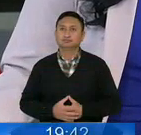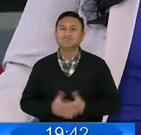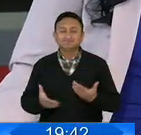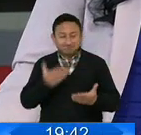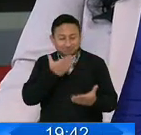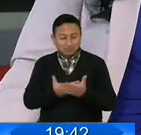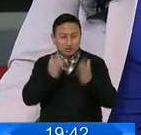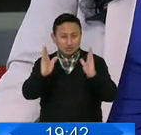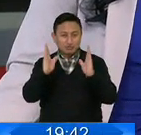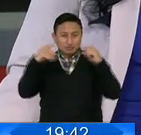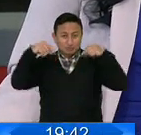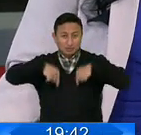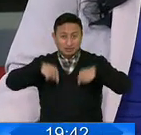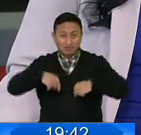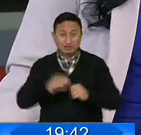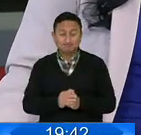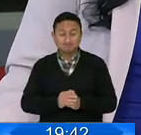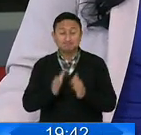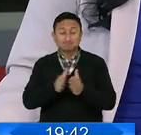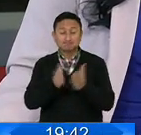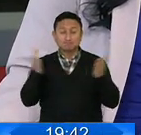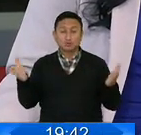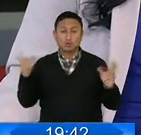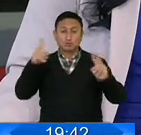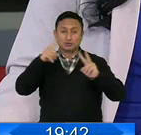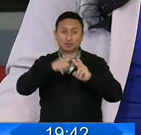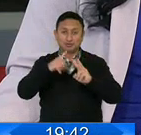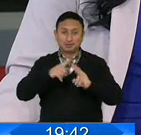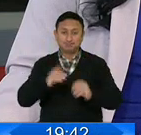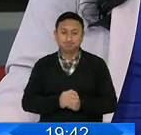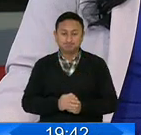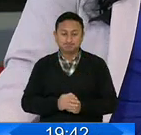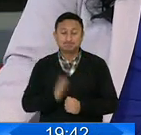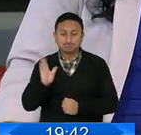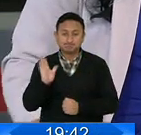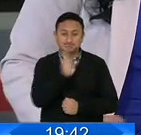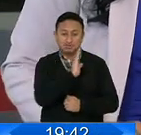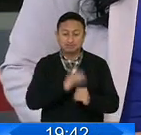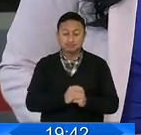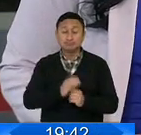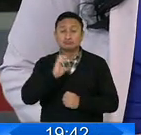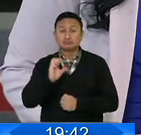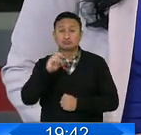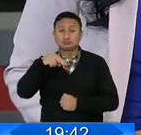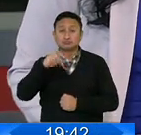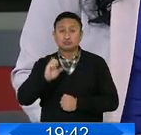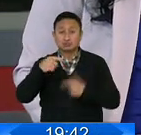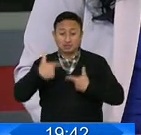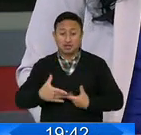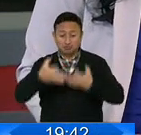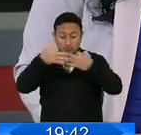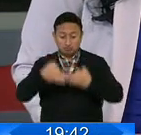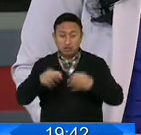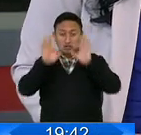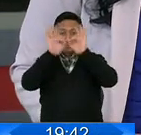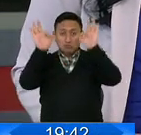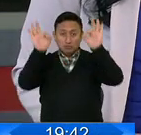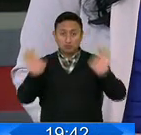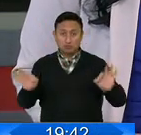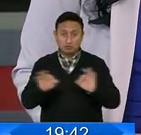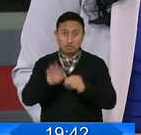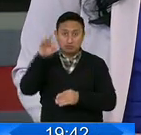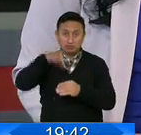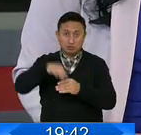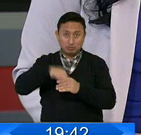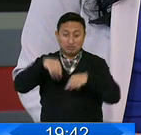Gracias por seguir en sintonía de la emisión estelar del Comercio TV. El CNE oficializó la papeleta electoral para la segunda